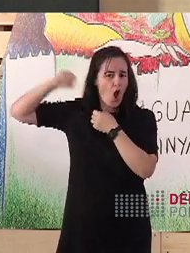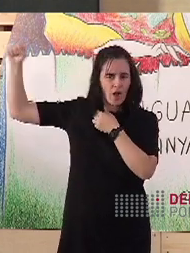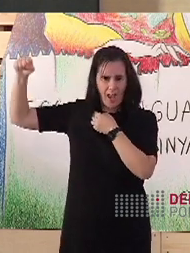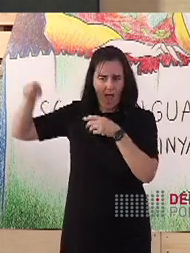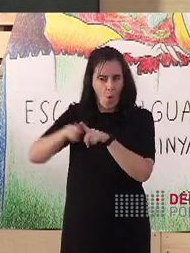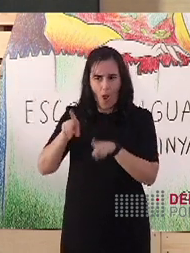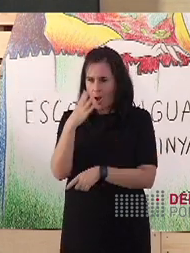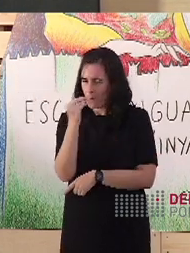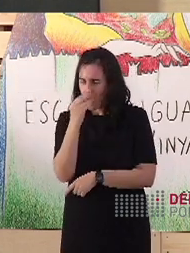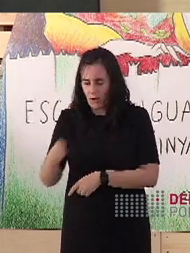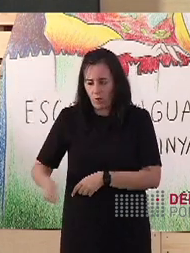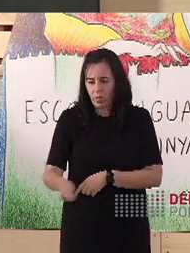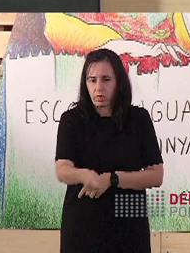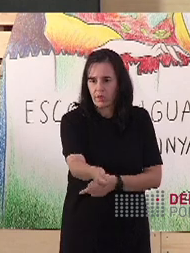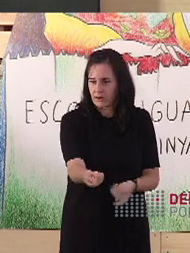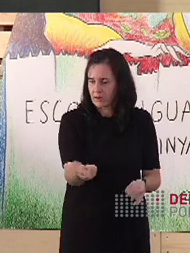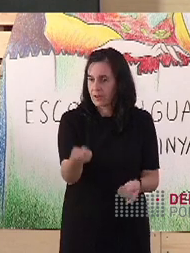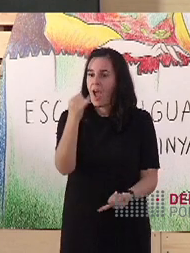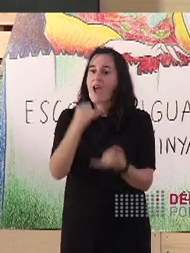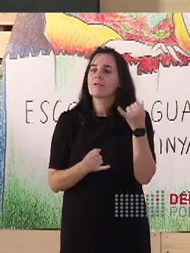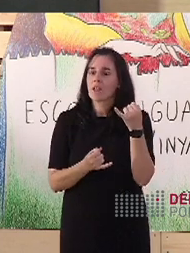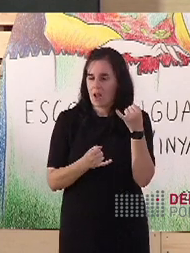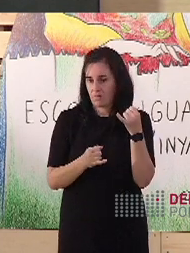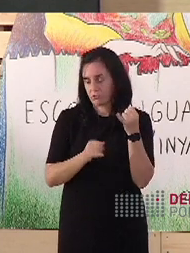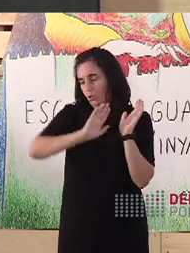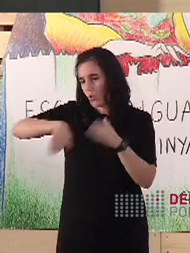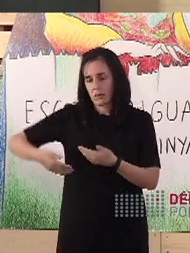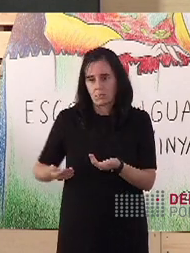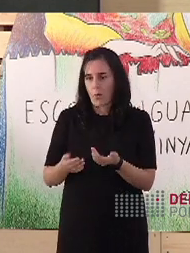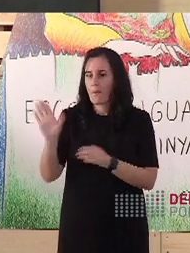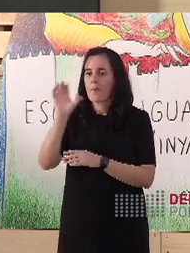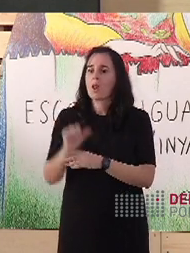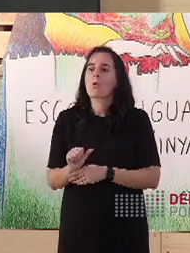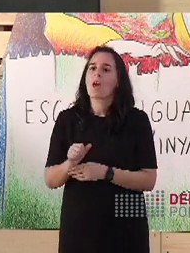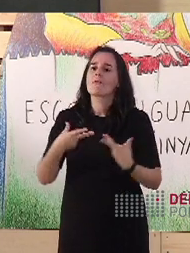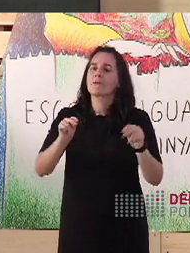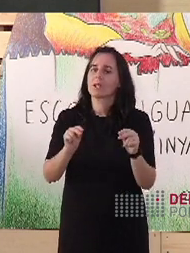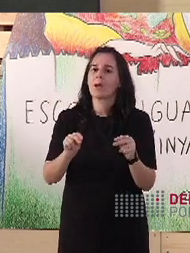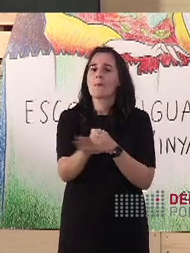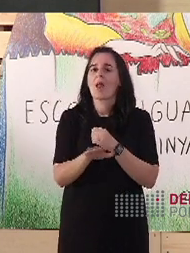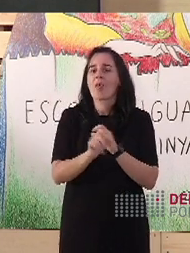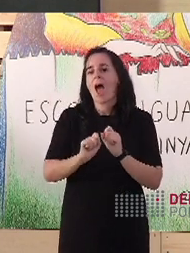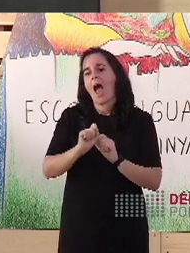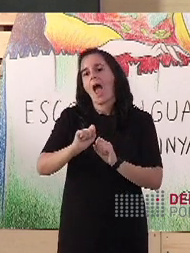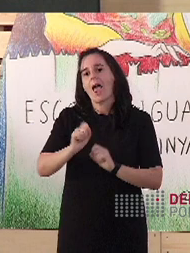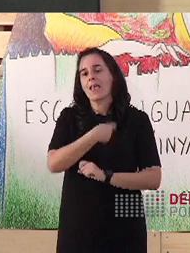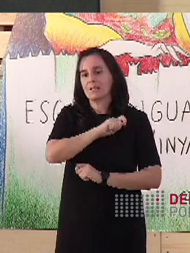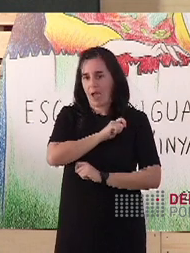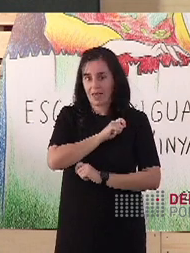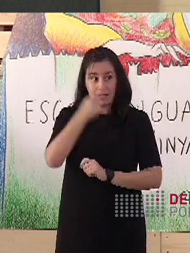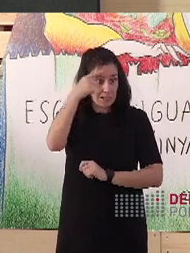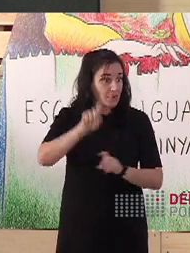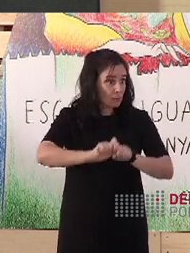después la película termina en la Plaza de España. Sabéis que hay una fuente en la Plaza de España. Bueno, ahora no sabemos porque están obras, pero